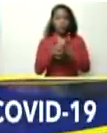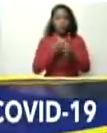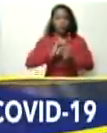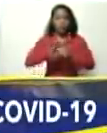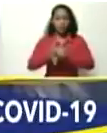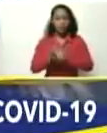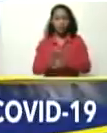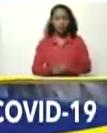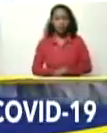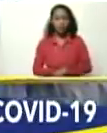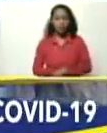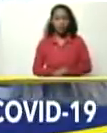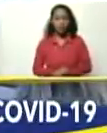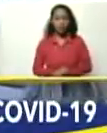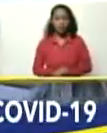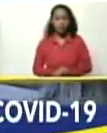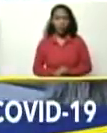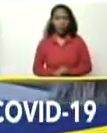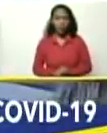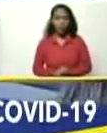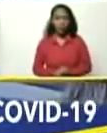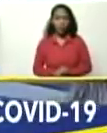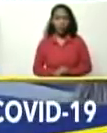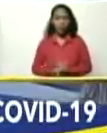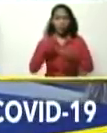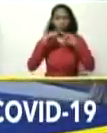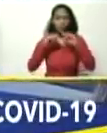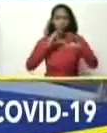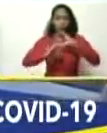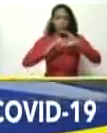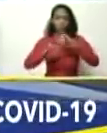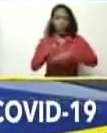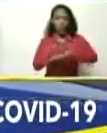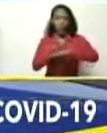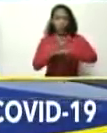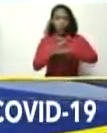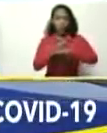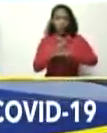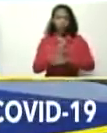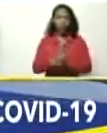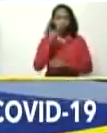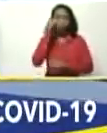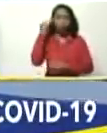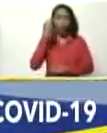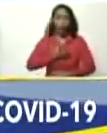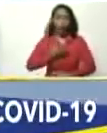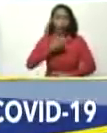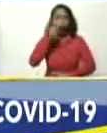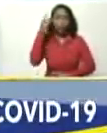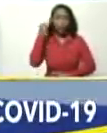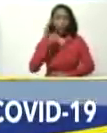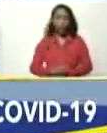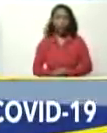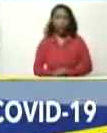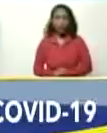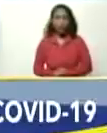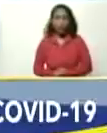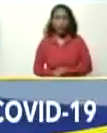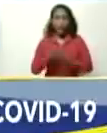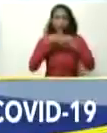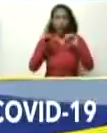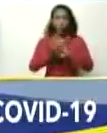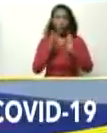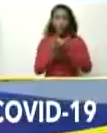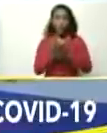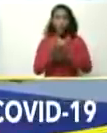coronavirus. Vamos a hablar con los gobernadores, gobernadoras, alcaldes, alcaldesas, y que todo el mundo